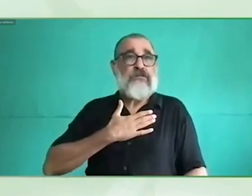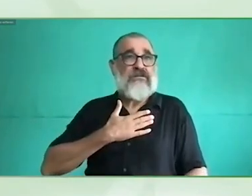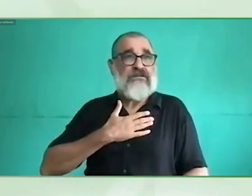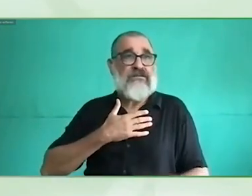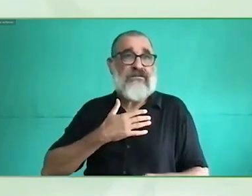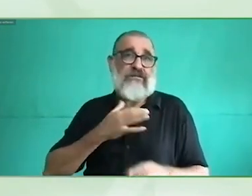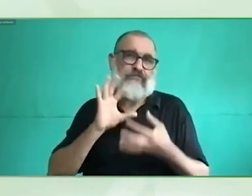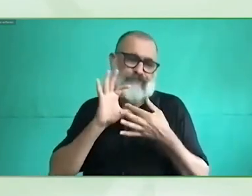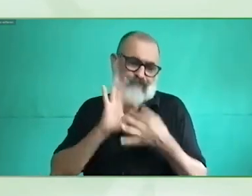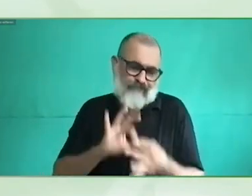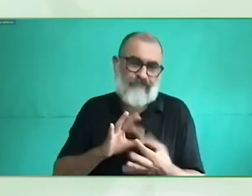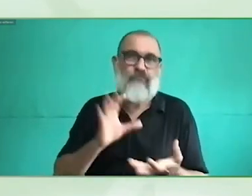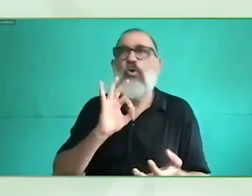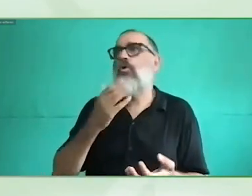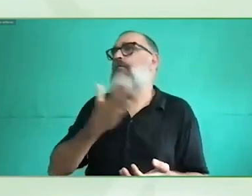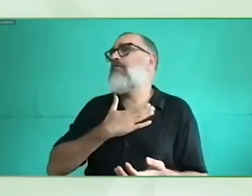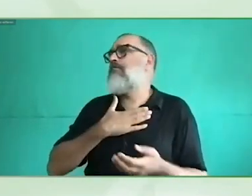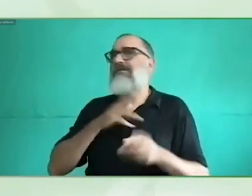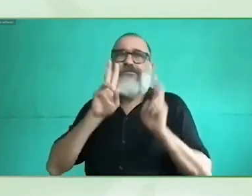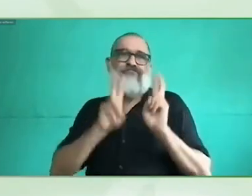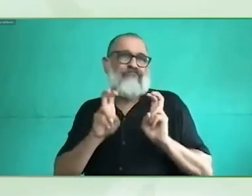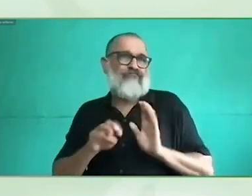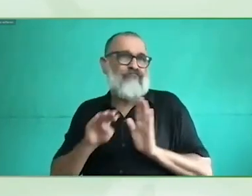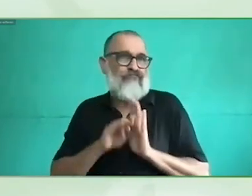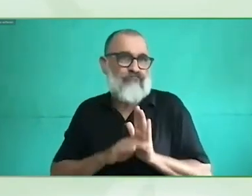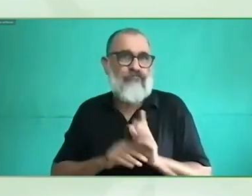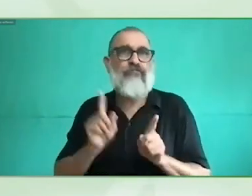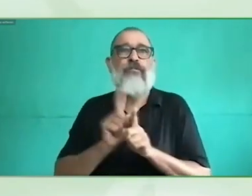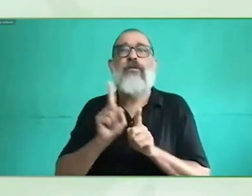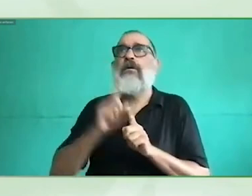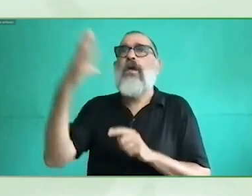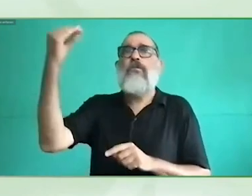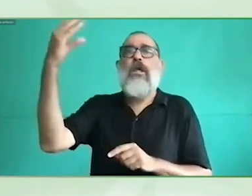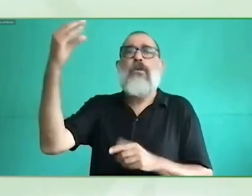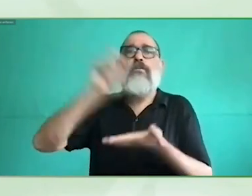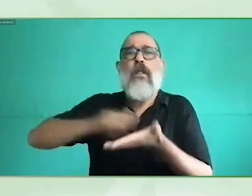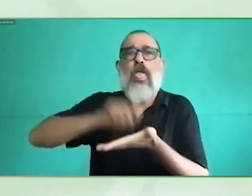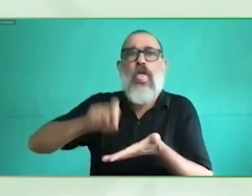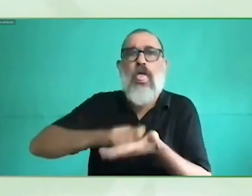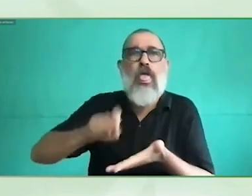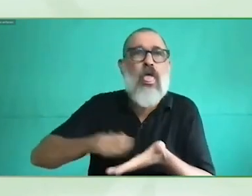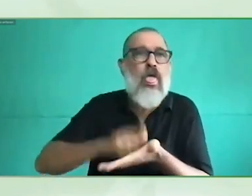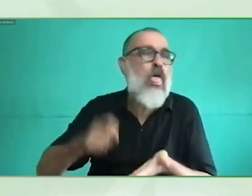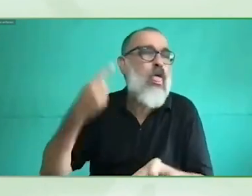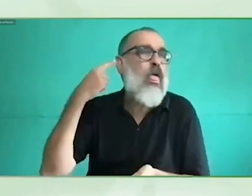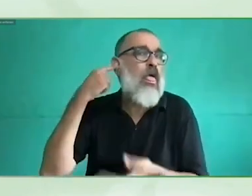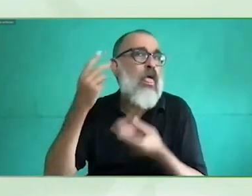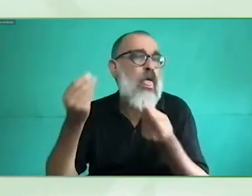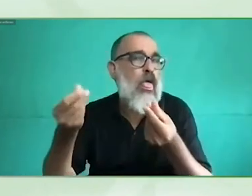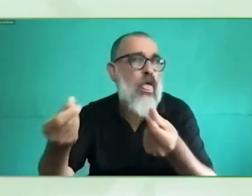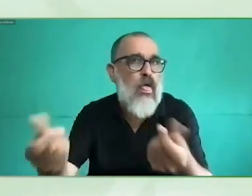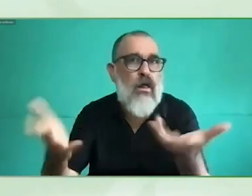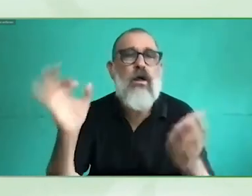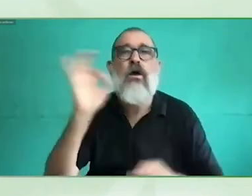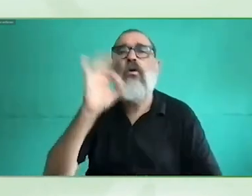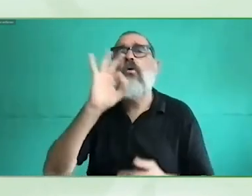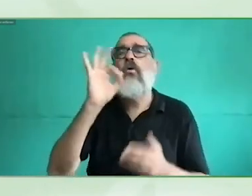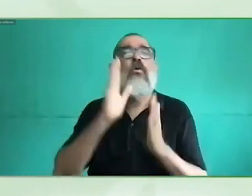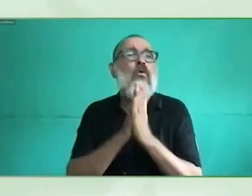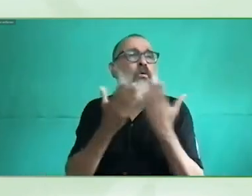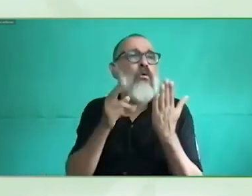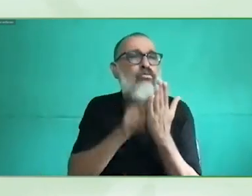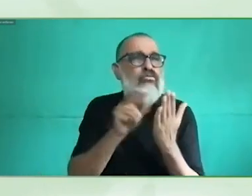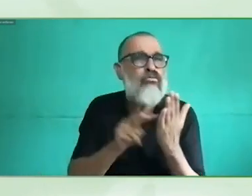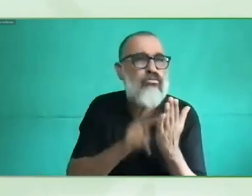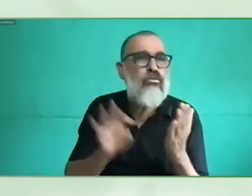qué sé yo una lección en el en la que me tocaba escribir mucho y mi letra es horrible pero